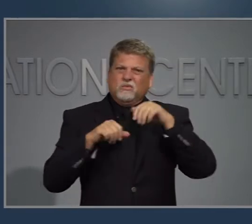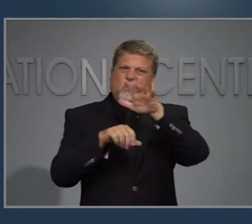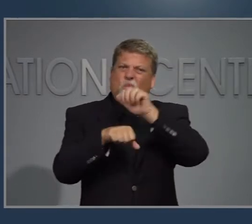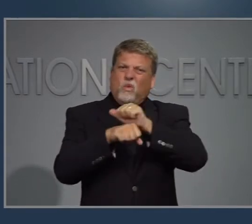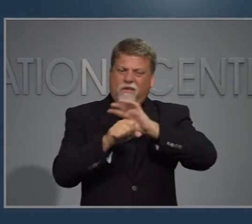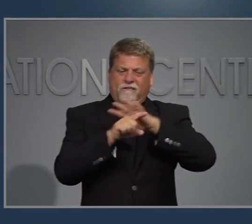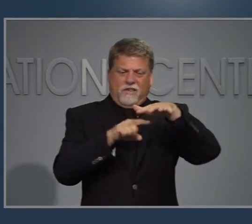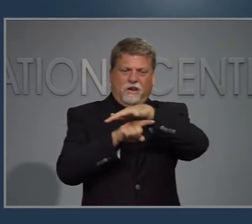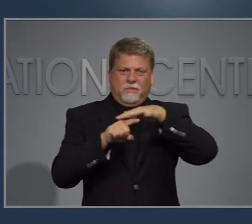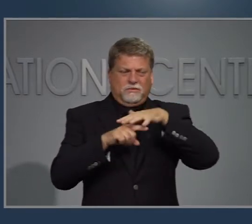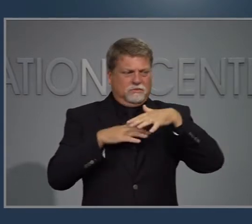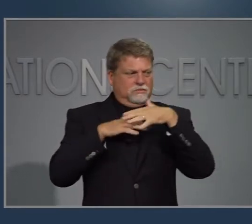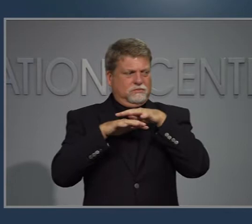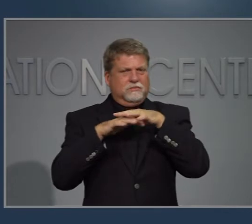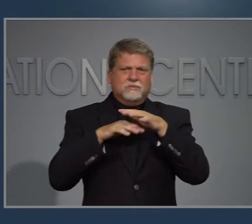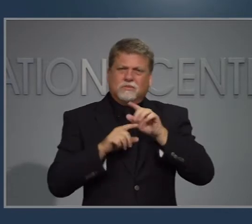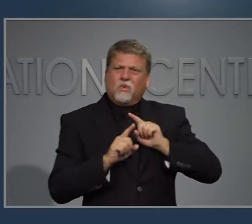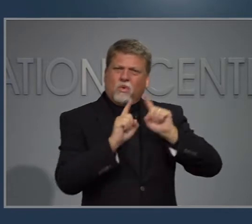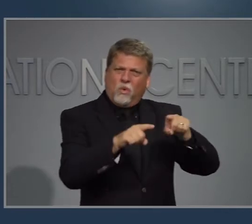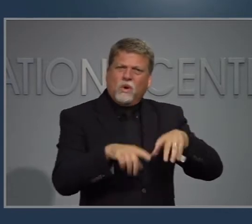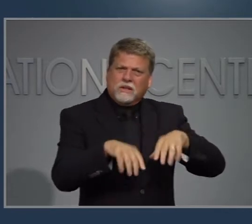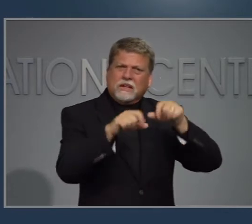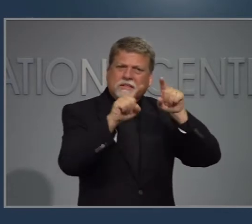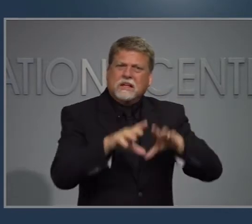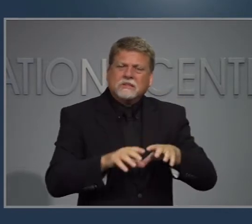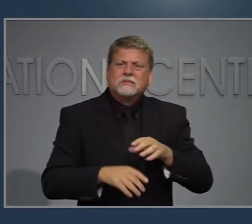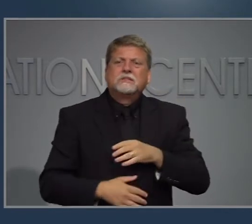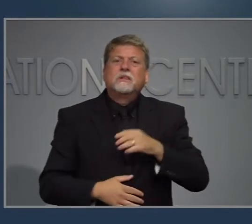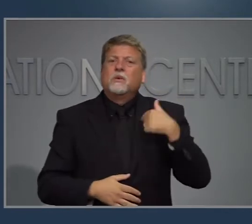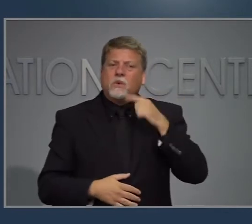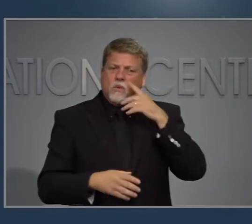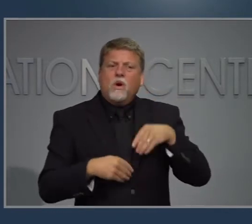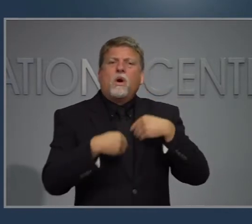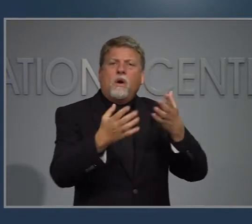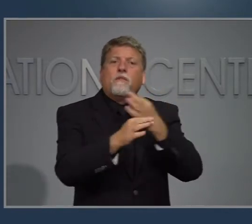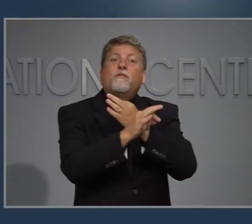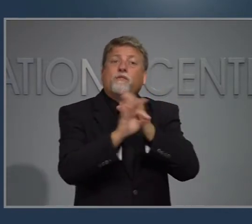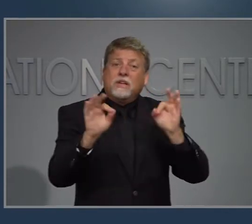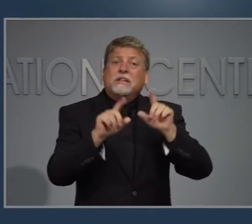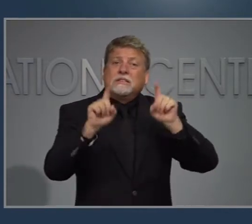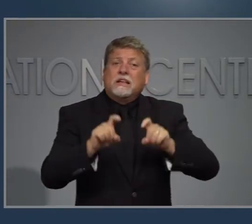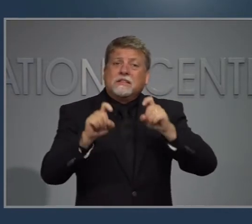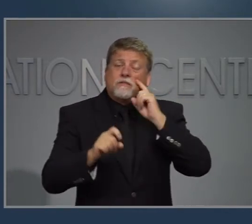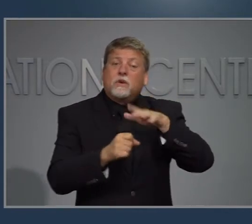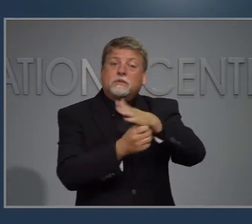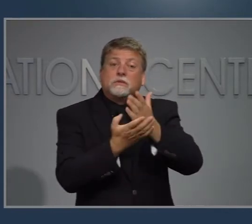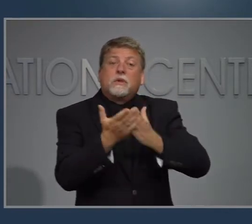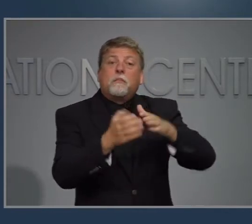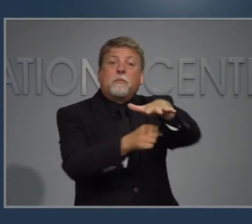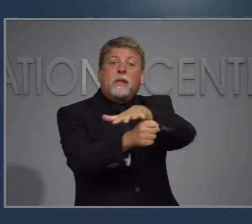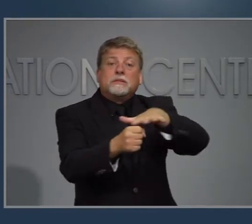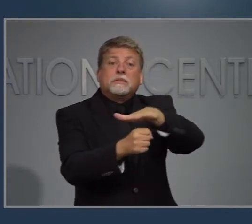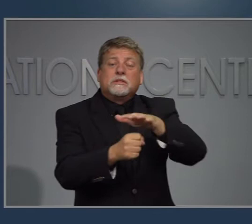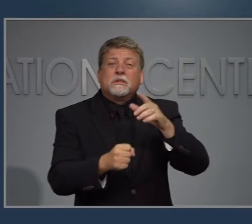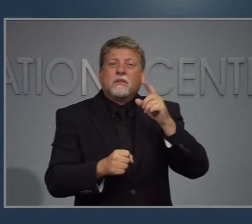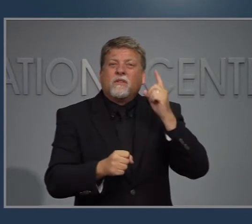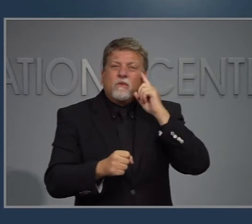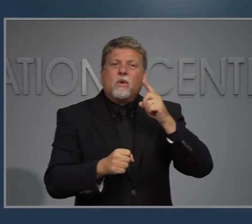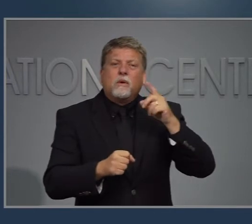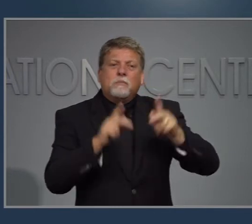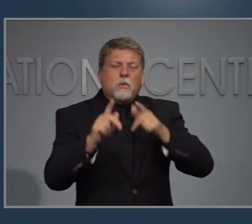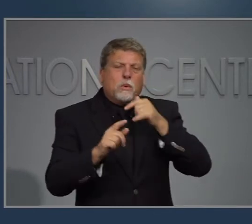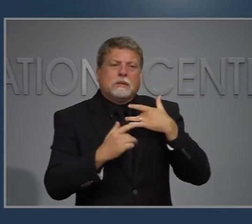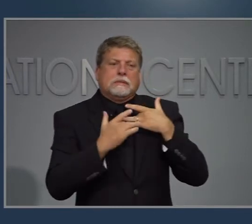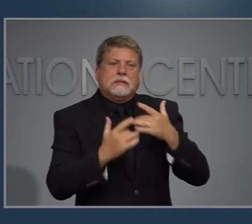la lista de lugares de pruebas comunitarios y también hay más lugares en las